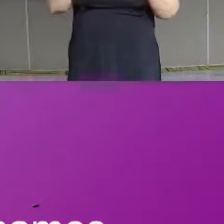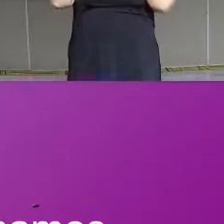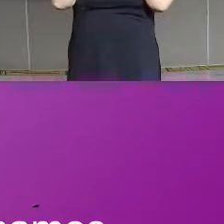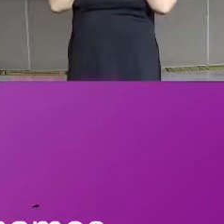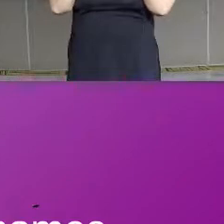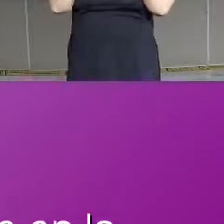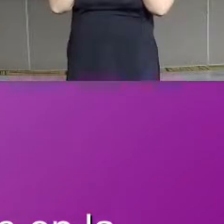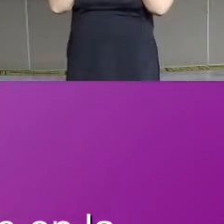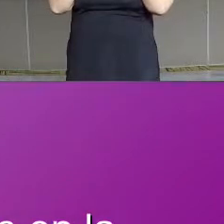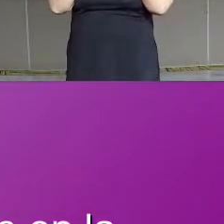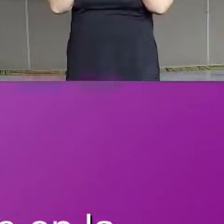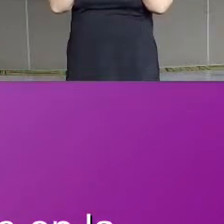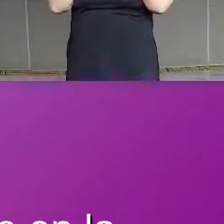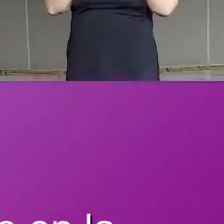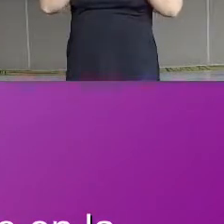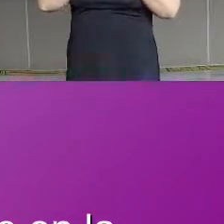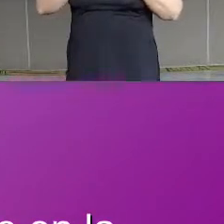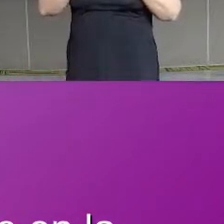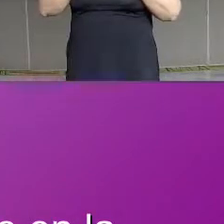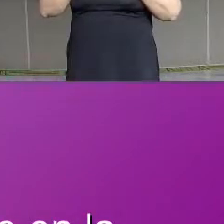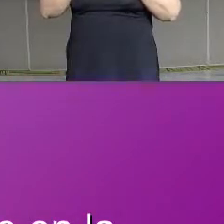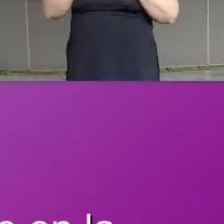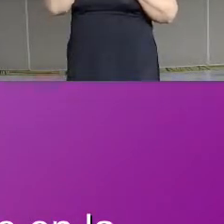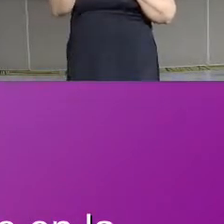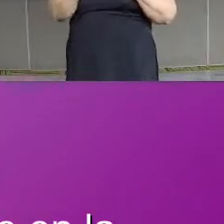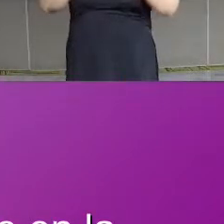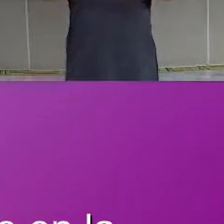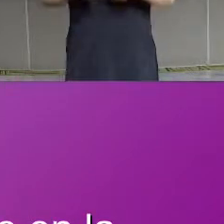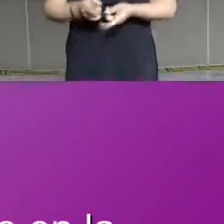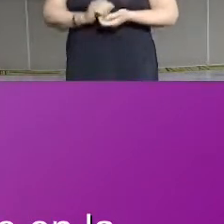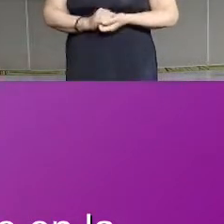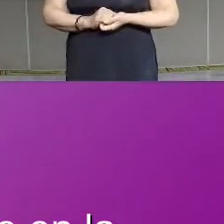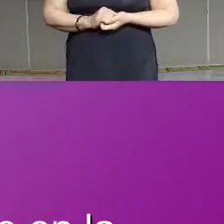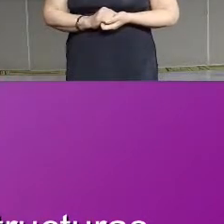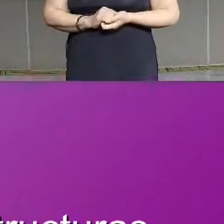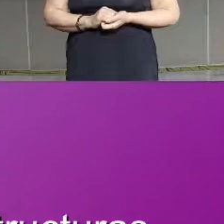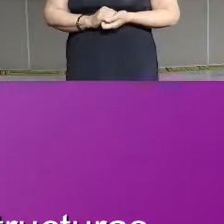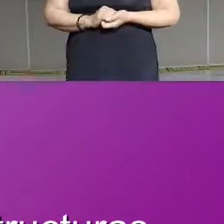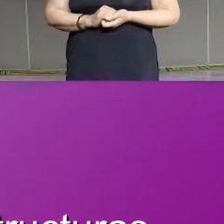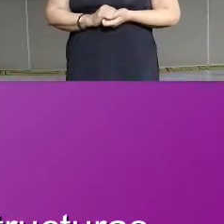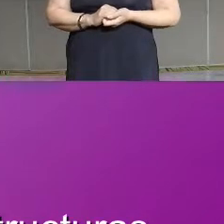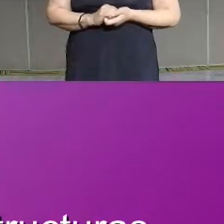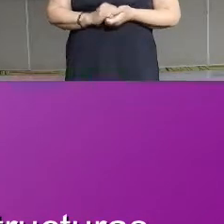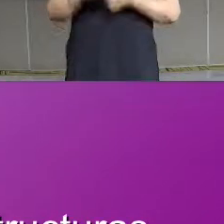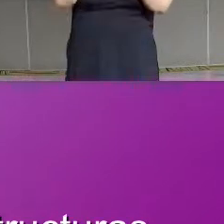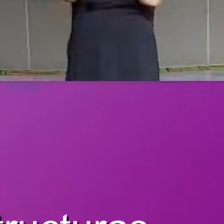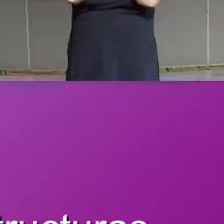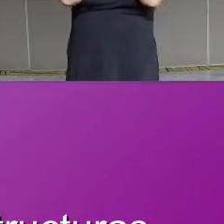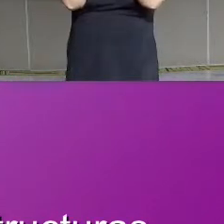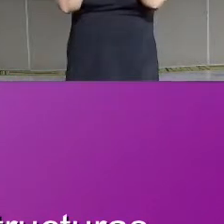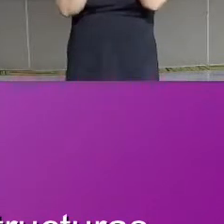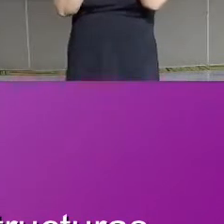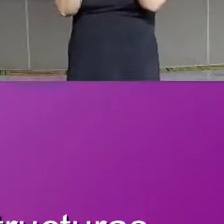input sensorial y la información propioceptiva. Perdón, no vamos a entrar en detalle de qué pares